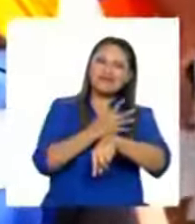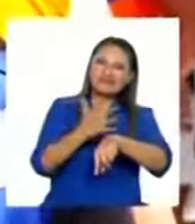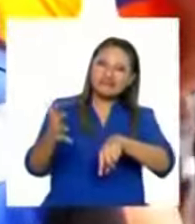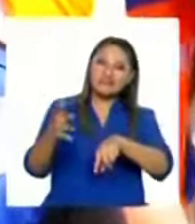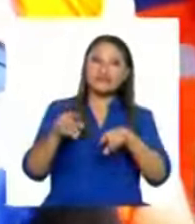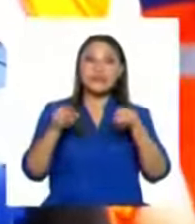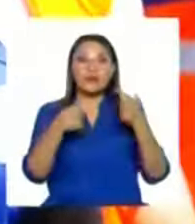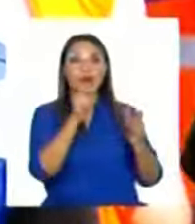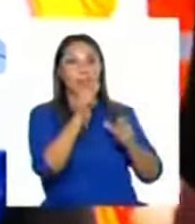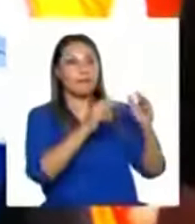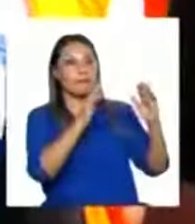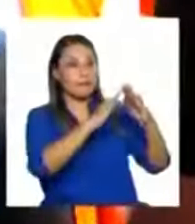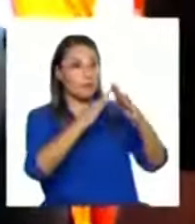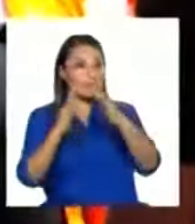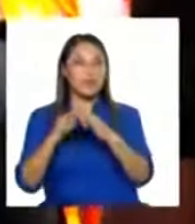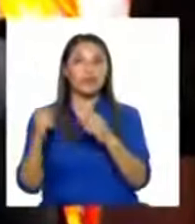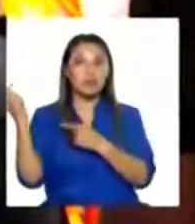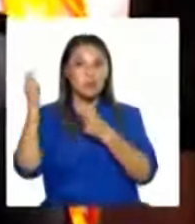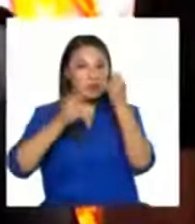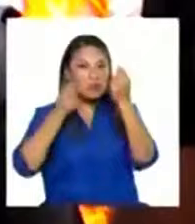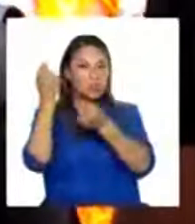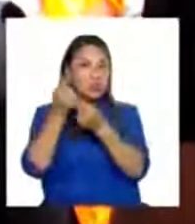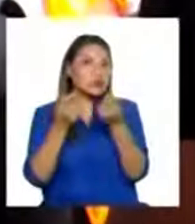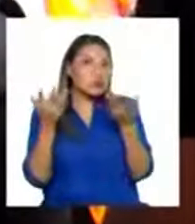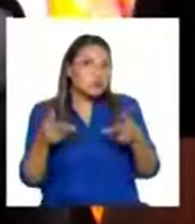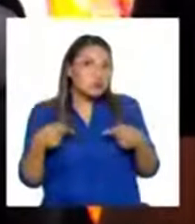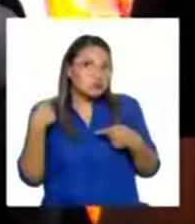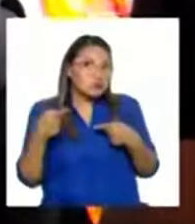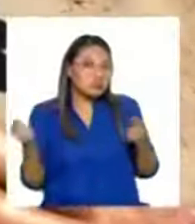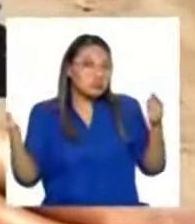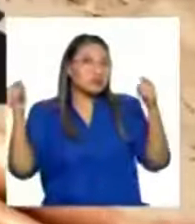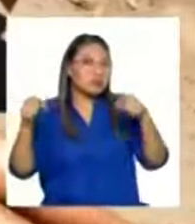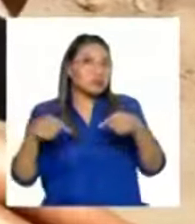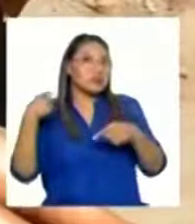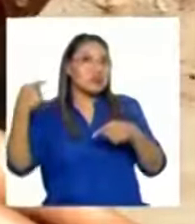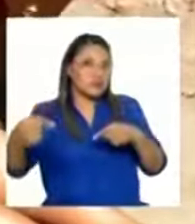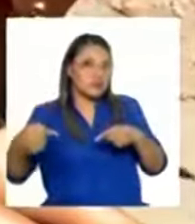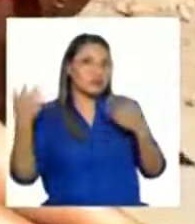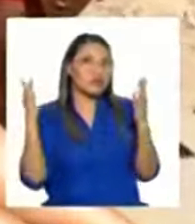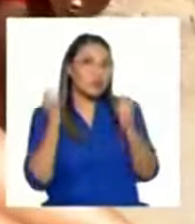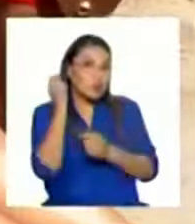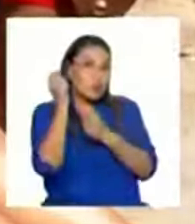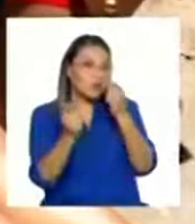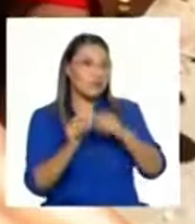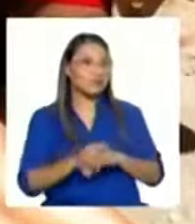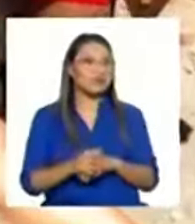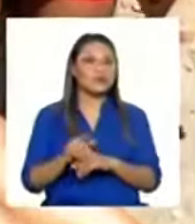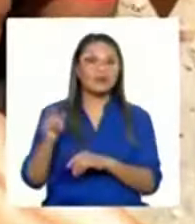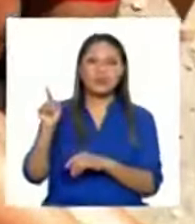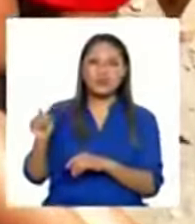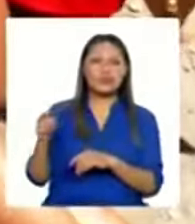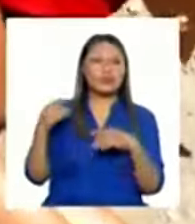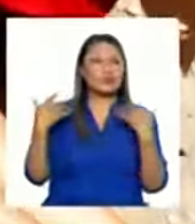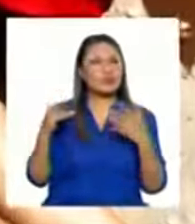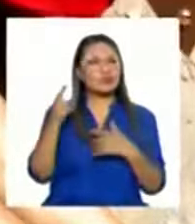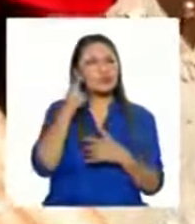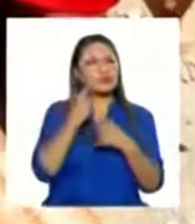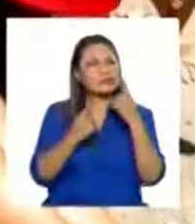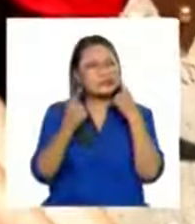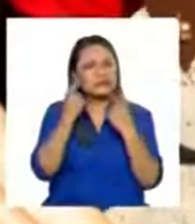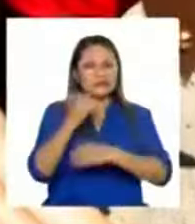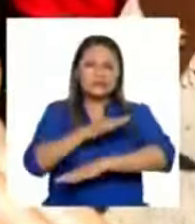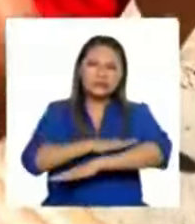entre los vecinos, que pueda ser un punto turístico también para las próximas Semanas Santas. Una obra que nos recuerda el inmenso amor de